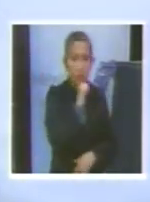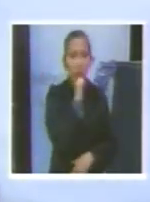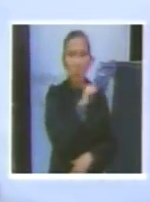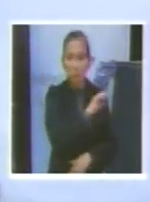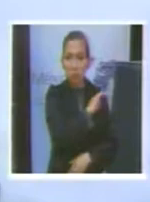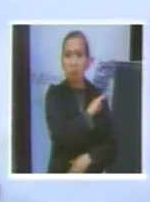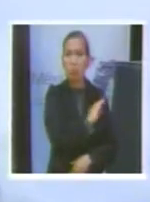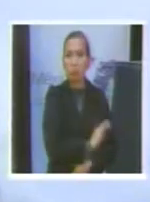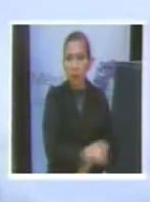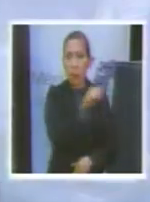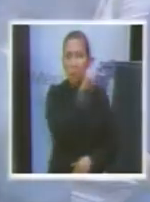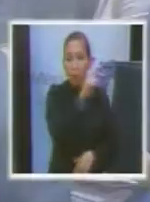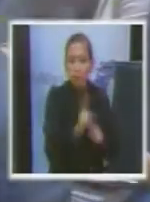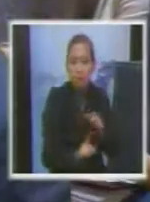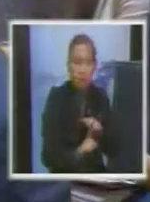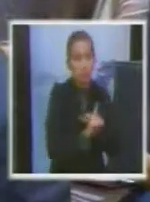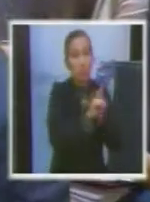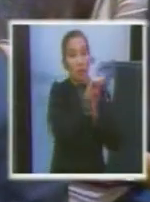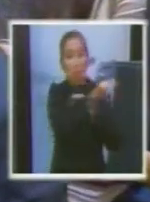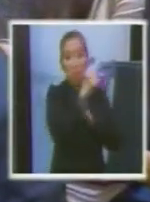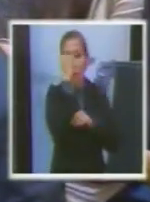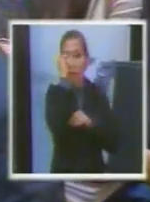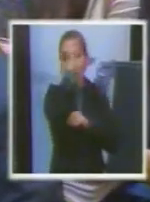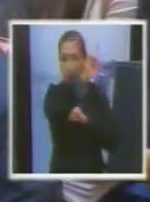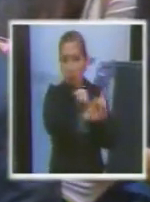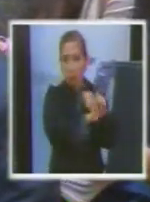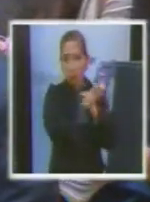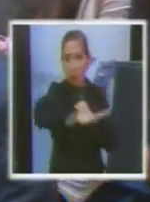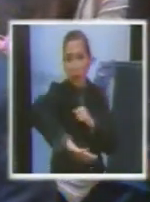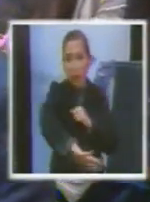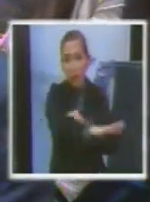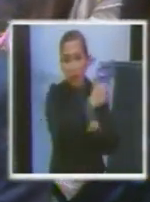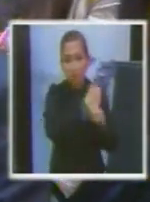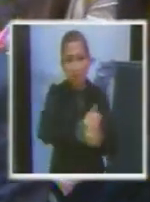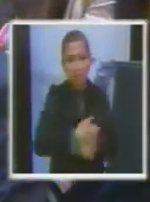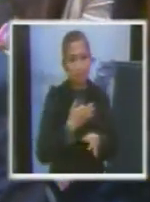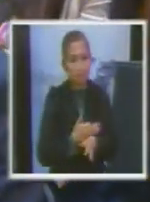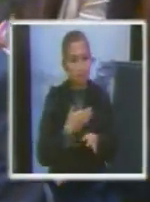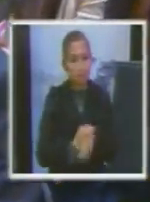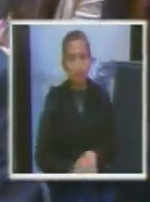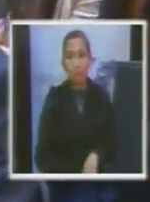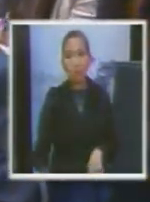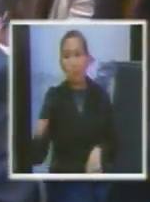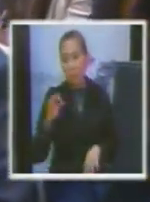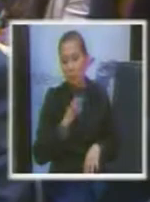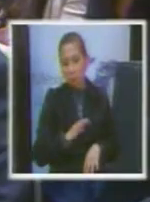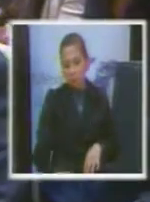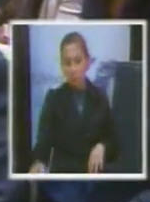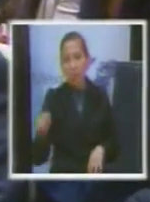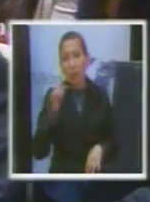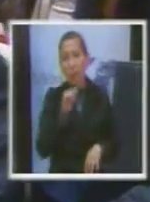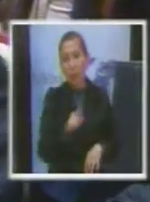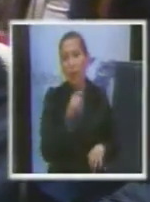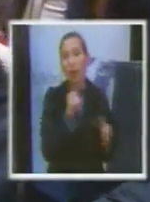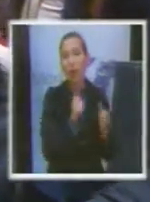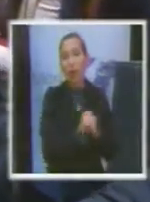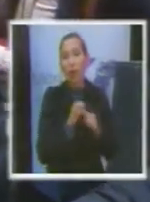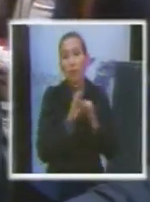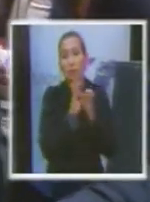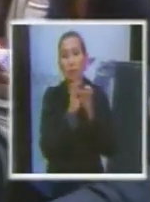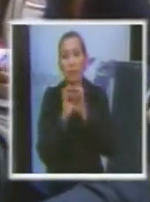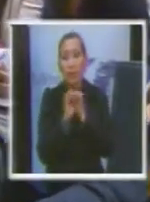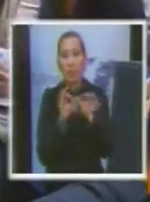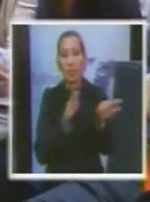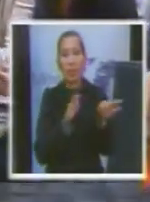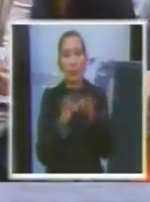de igual forma resurgir de las difíciles circunstancias que nos aquejan actualmente, siendo posible solo a través de la unidad